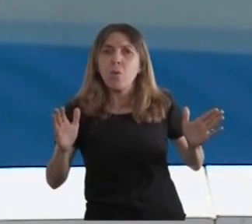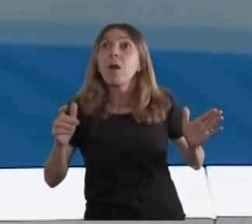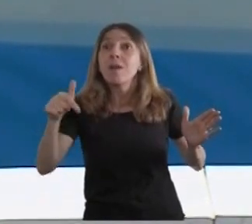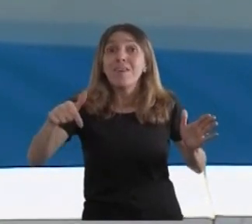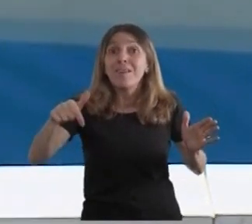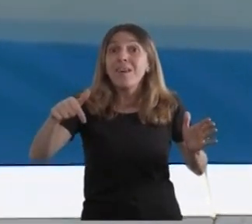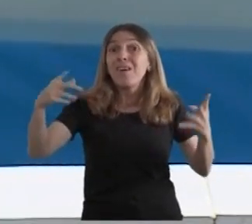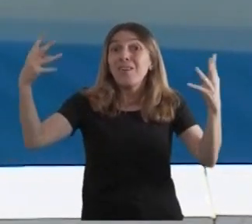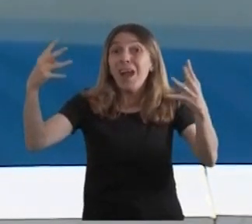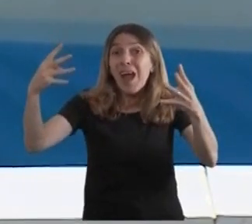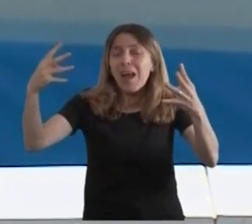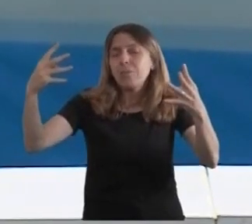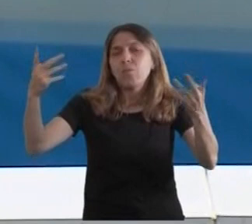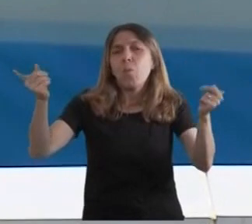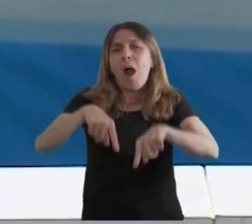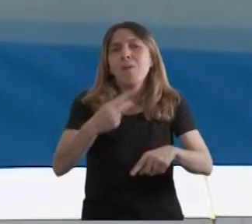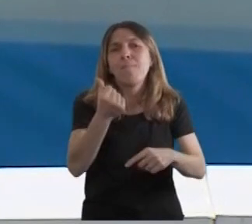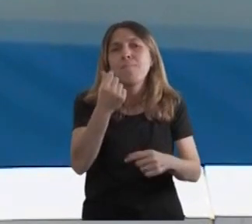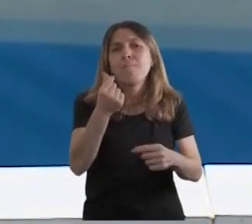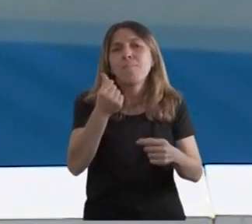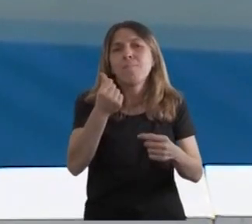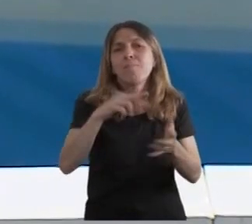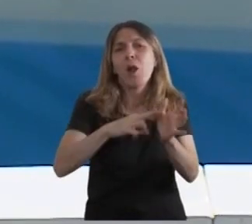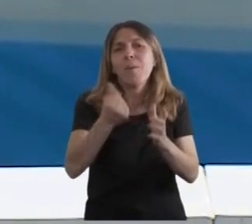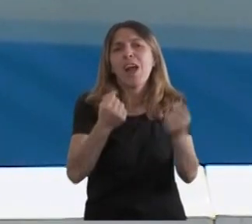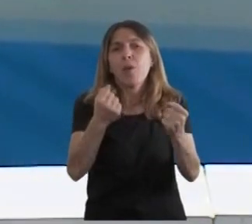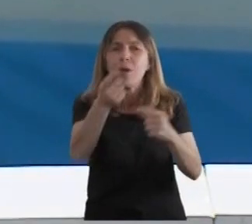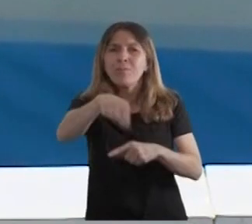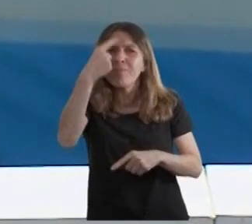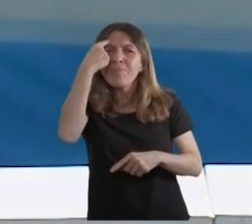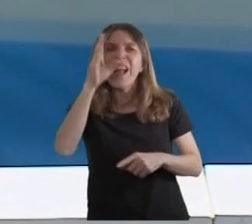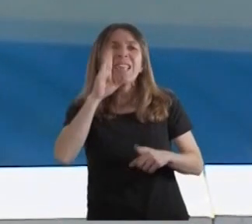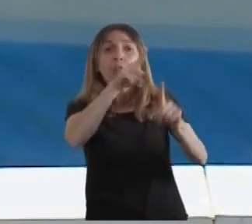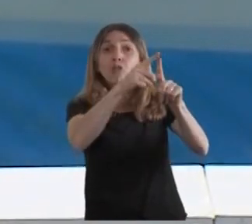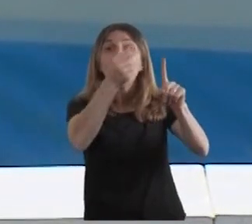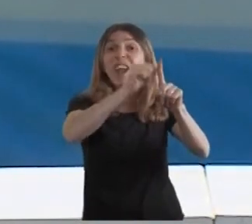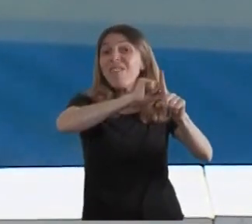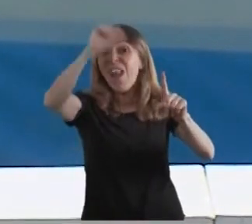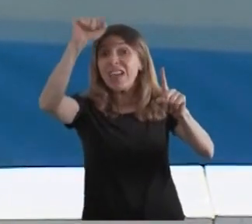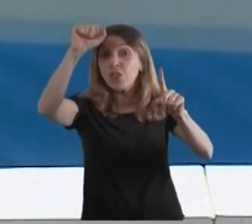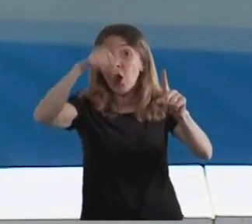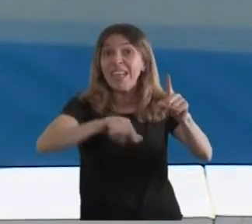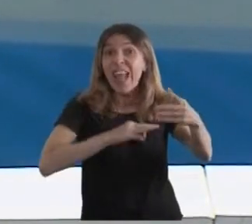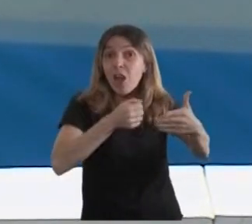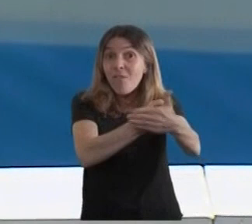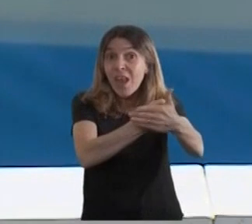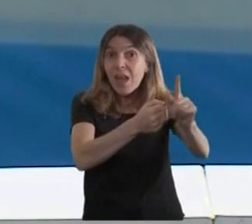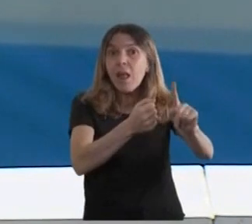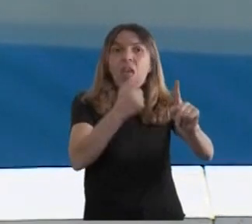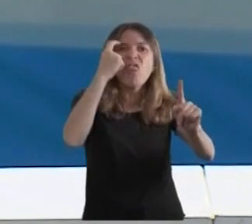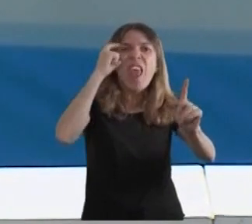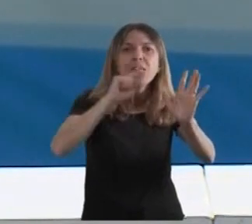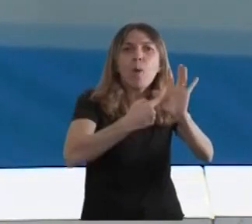existe en el mundo piensen ustedes que tal vez este año eeuu termine con una inflación puntos